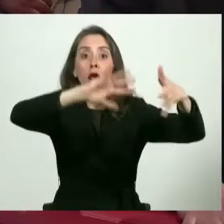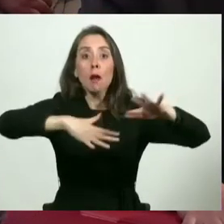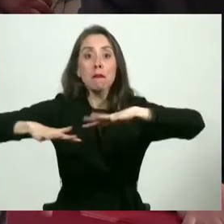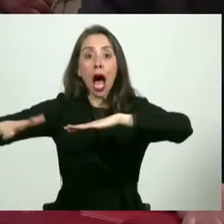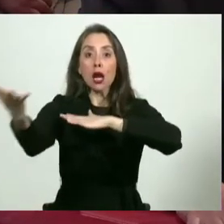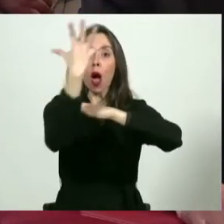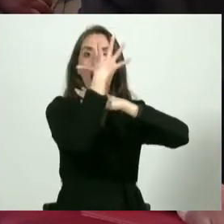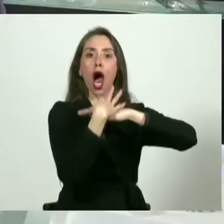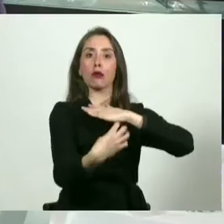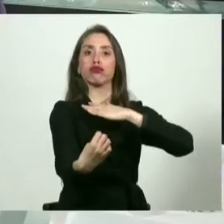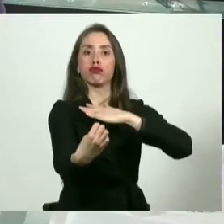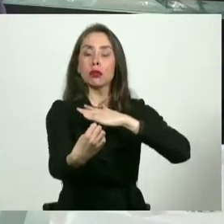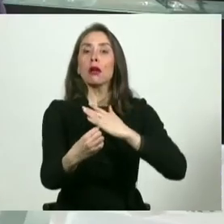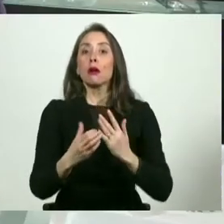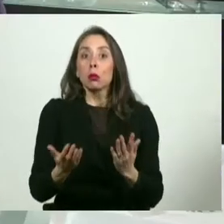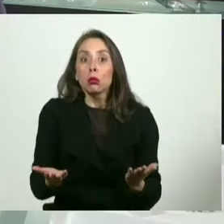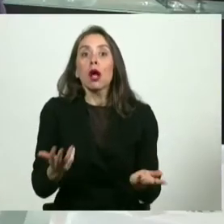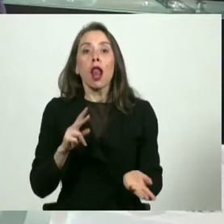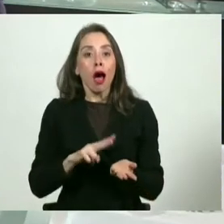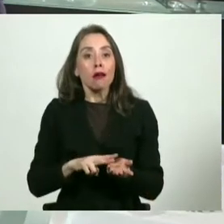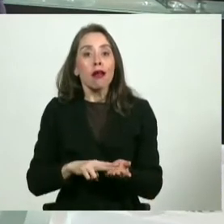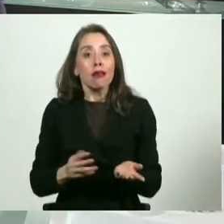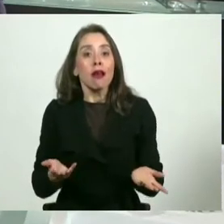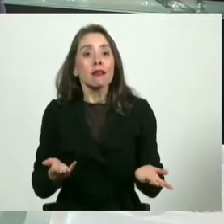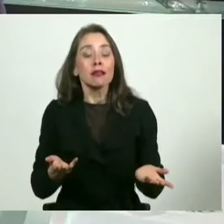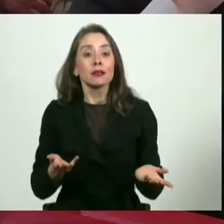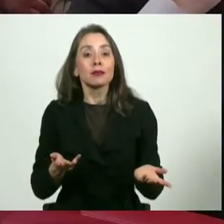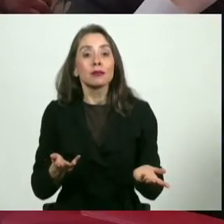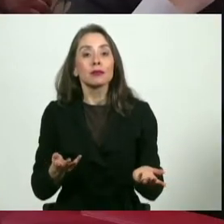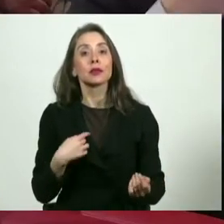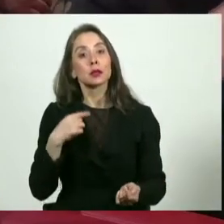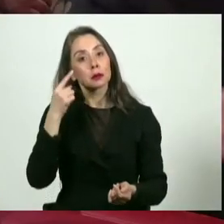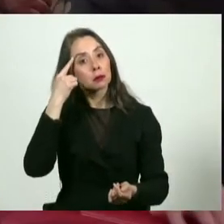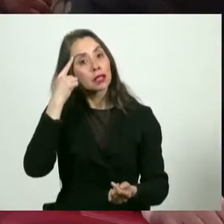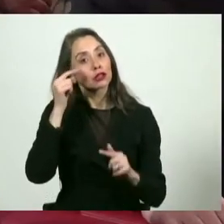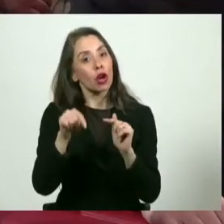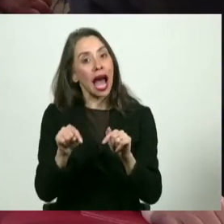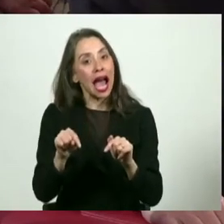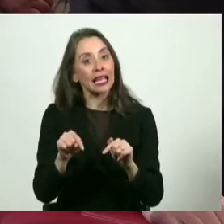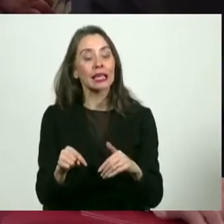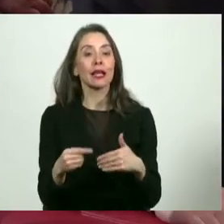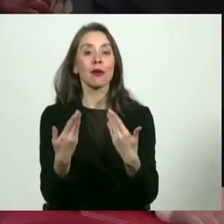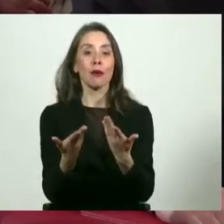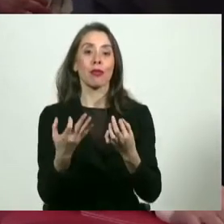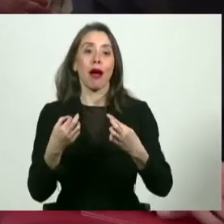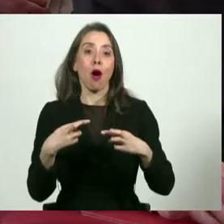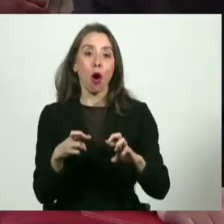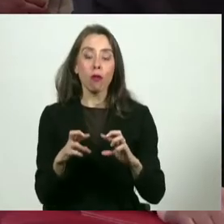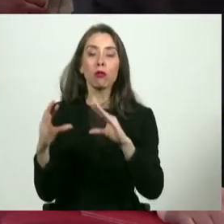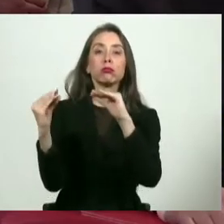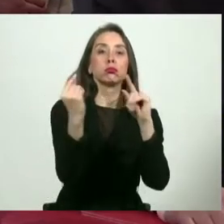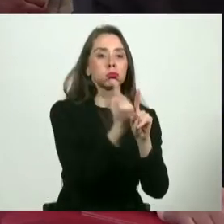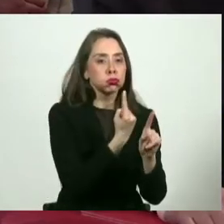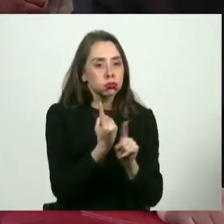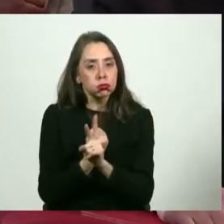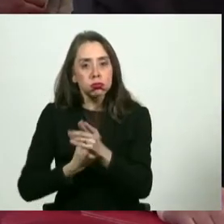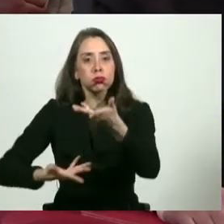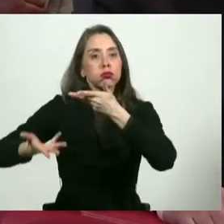realidades que tenemos día a día. Entonces, yo creo que acá es donde se tiene que dar la oportunidad de dialogar,